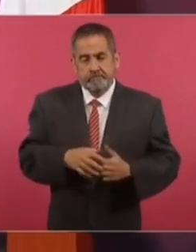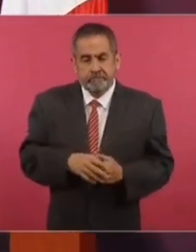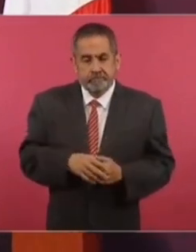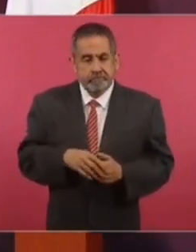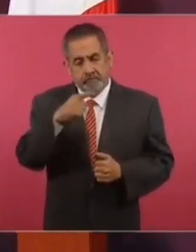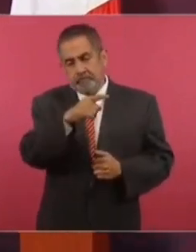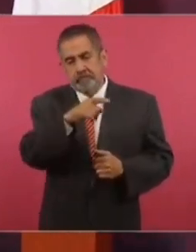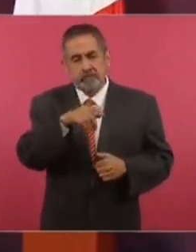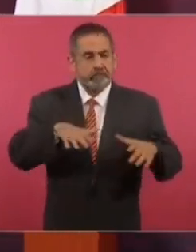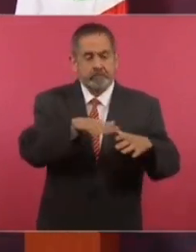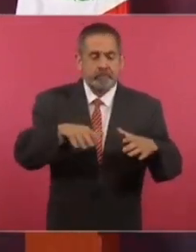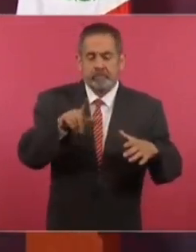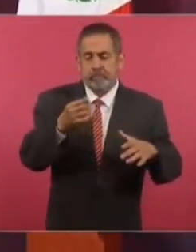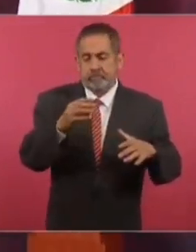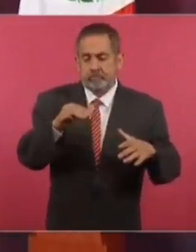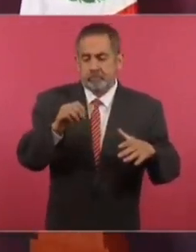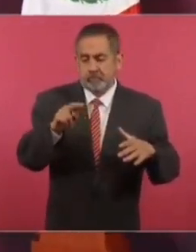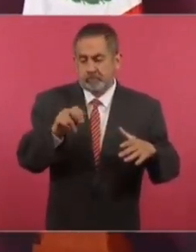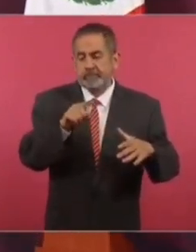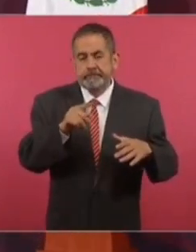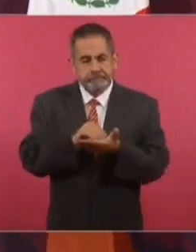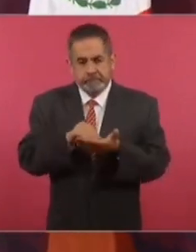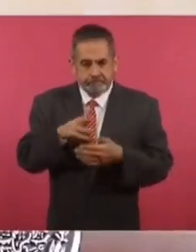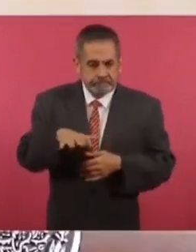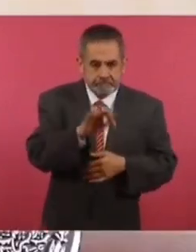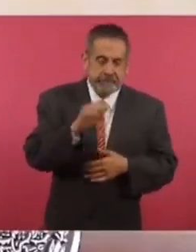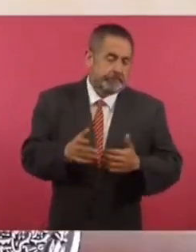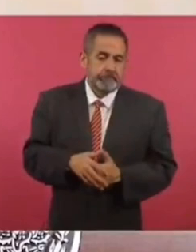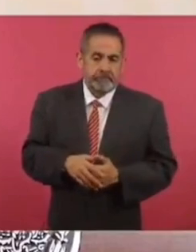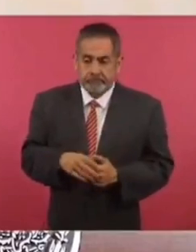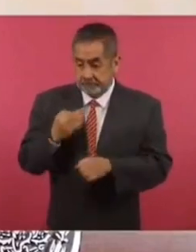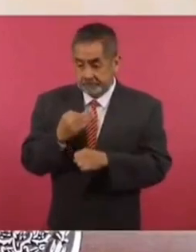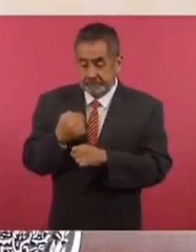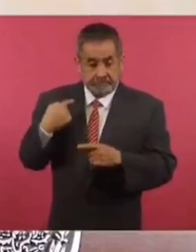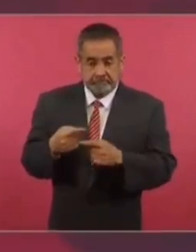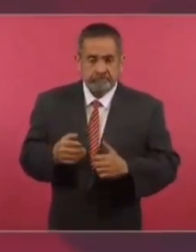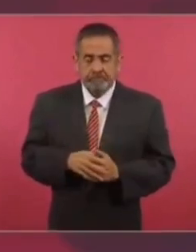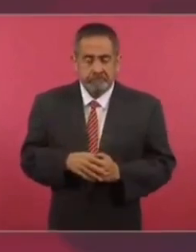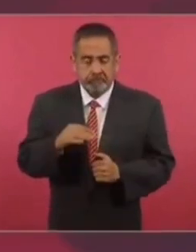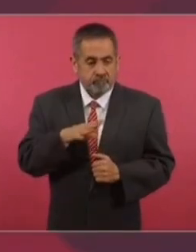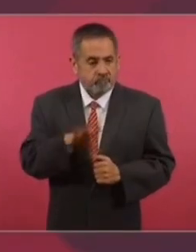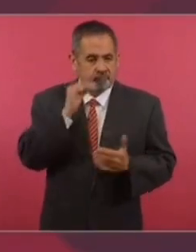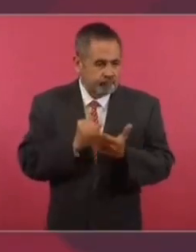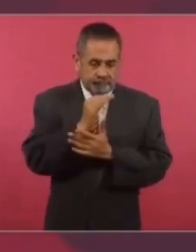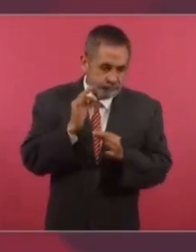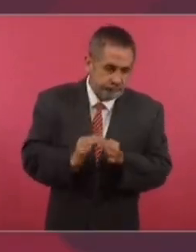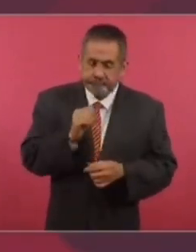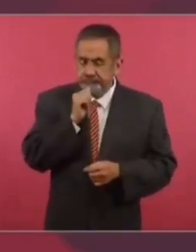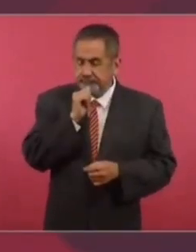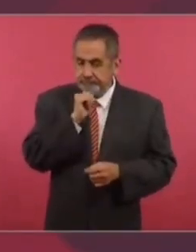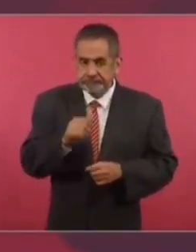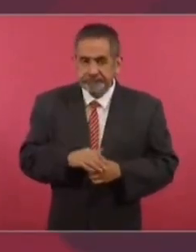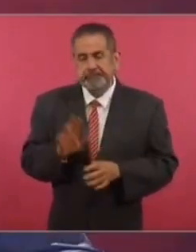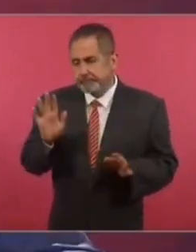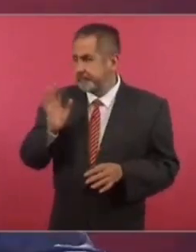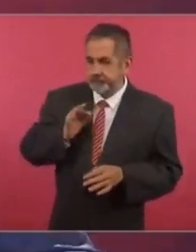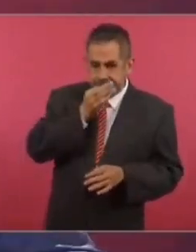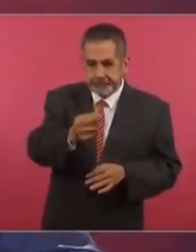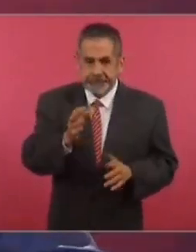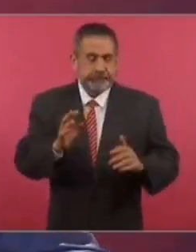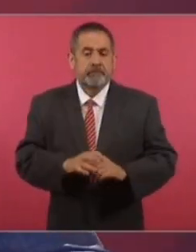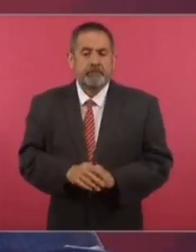de Los Altos, del Lago de Morenos. Hasta ahora no se tiene nada en definitivo. Eso es lo que puedo